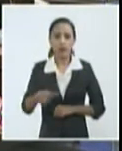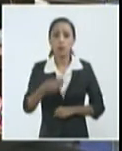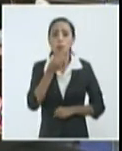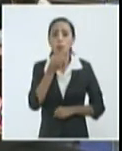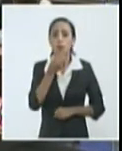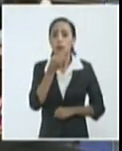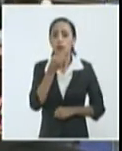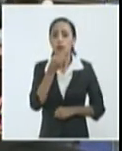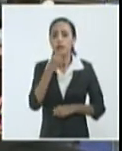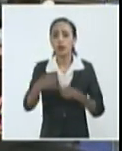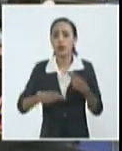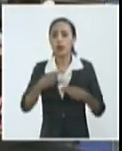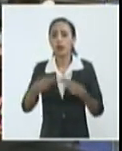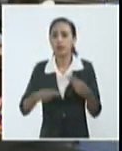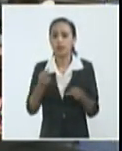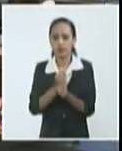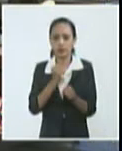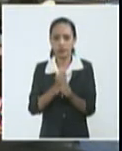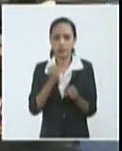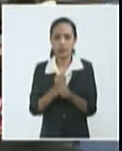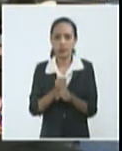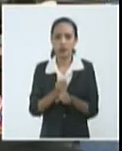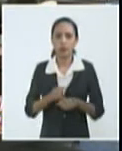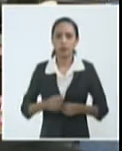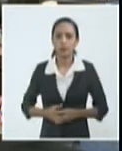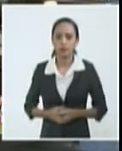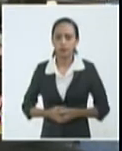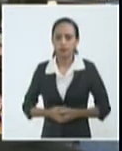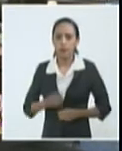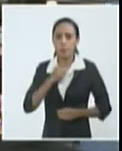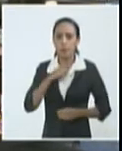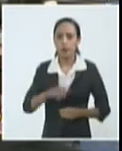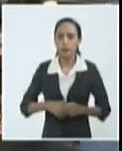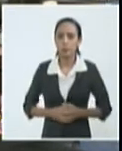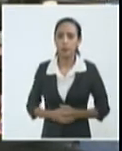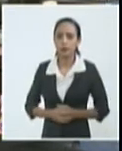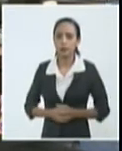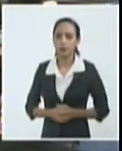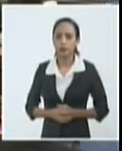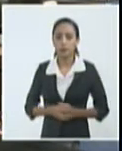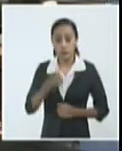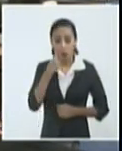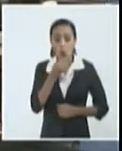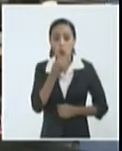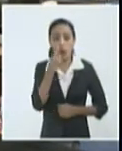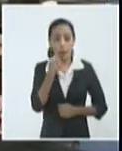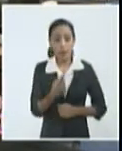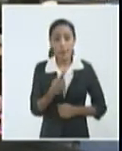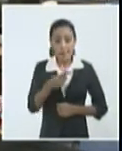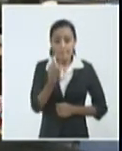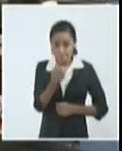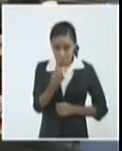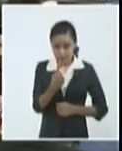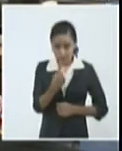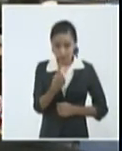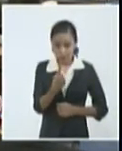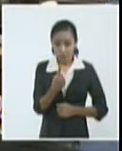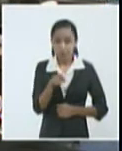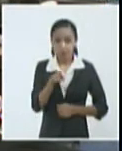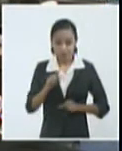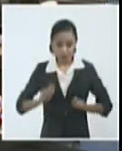gestión en nuestro trabajo. Por ejemplo, aquí tenemos una primera gráfica que